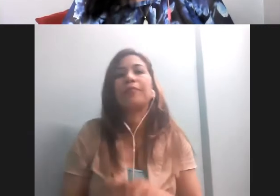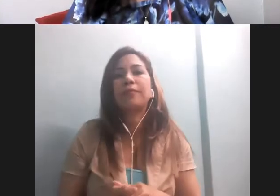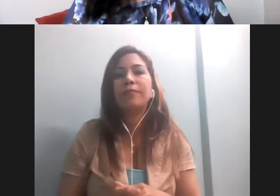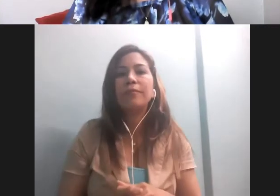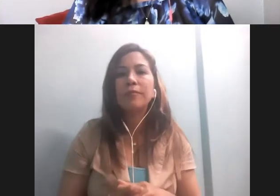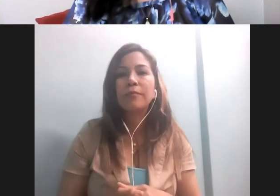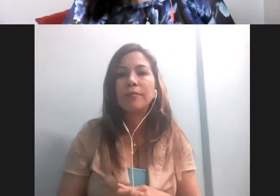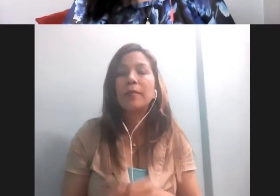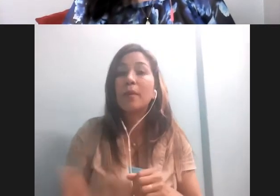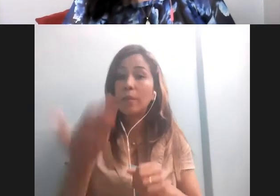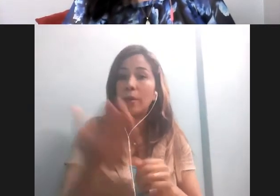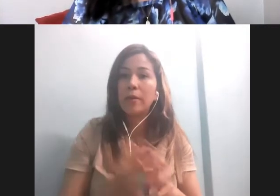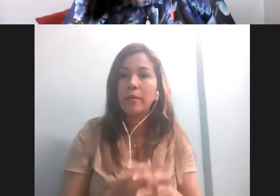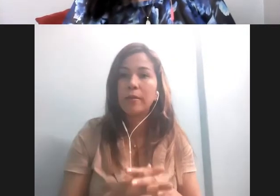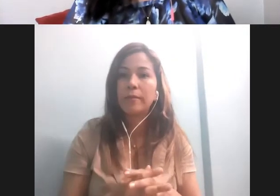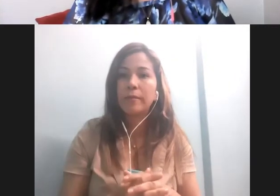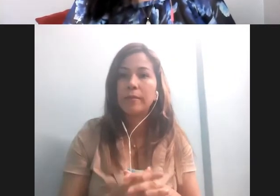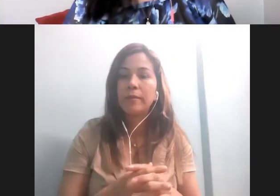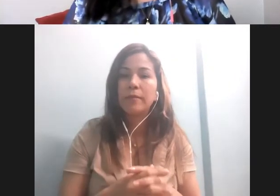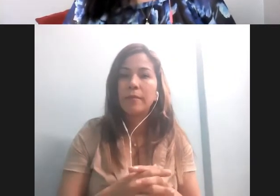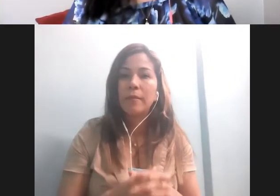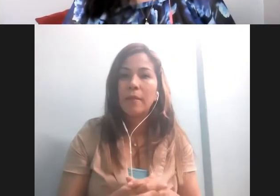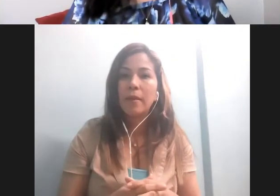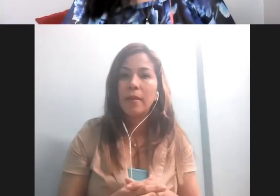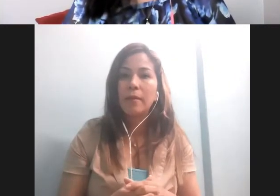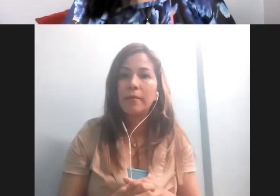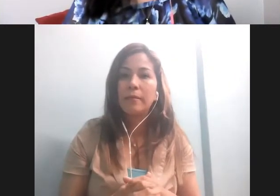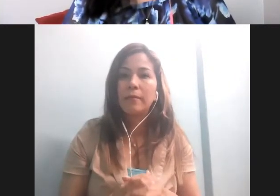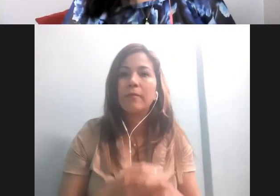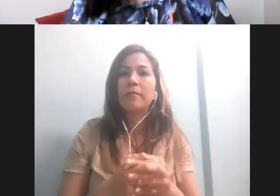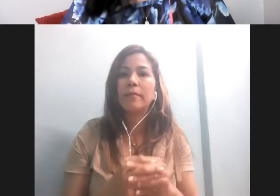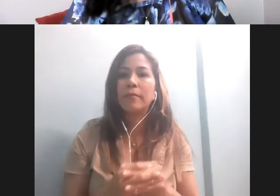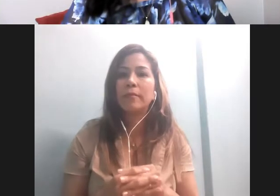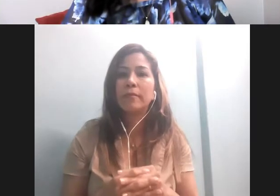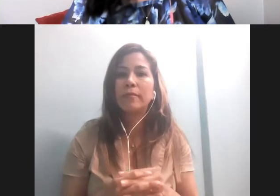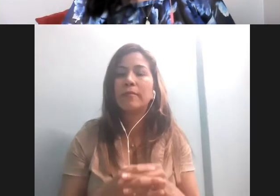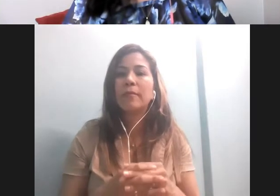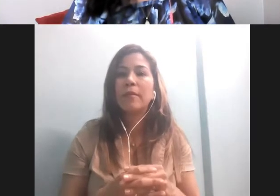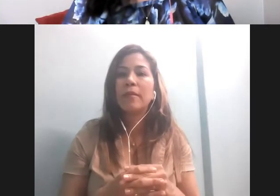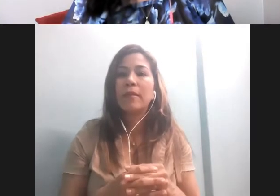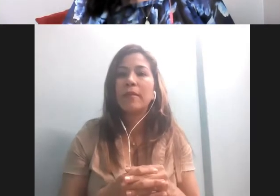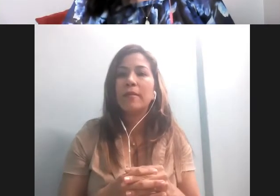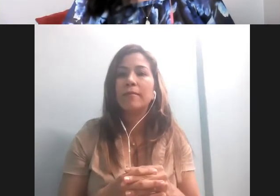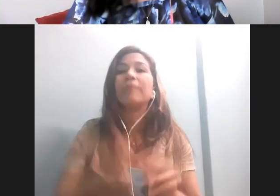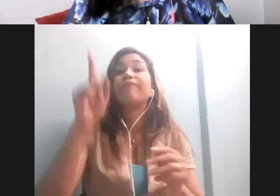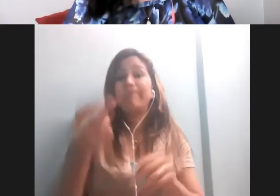clave. Ahora, una cosa que también yo creo que hay que considerar con el tema, sobre todo pensando en lo que es la